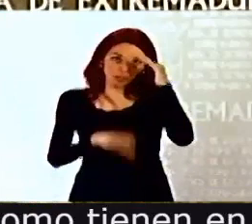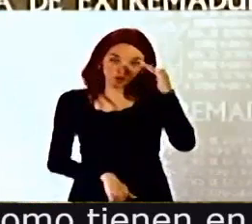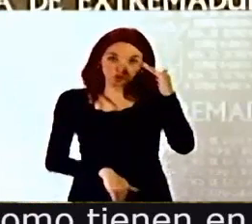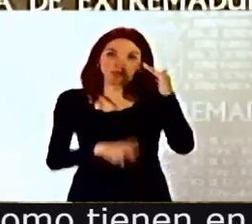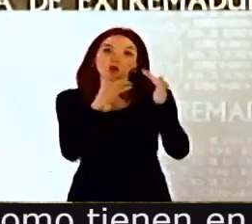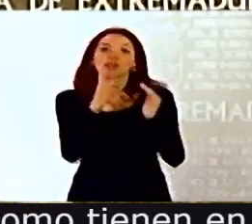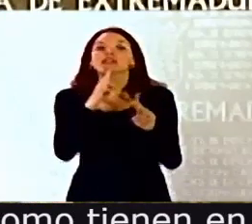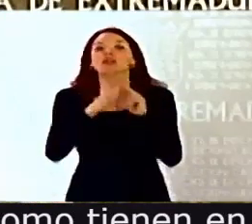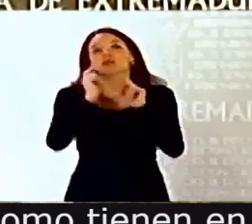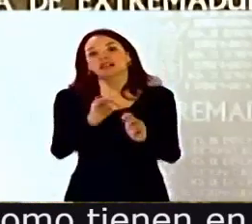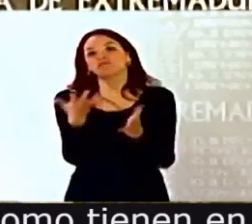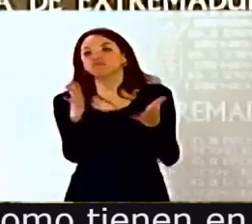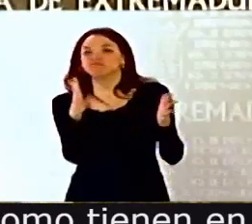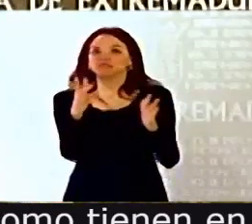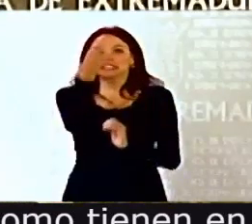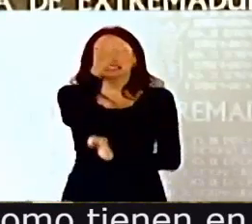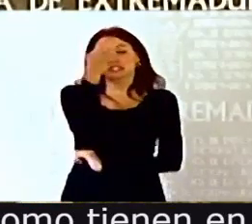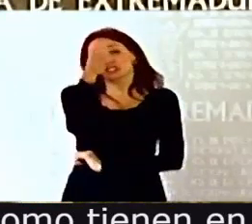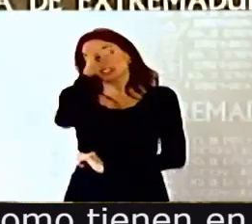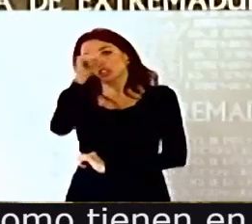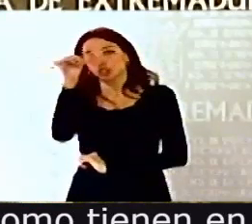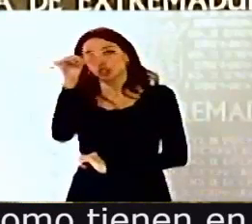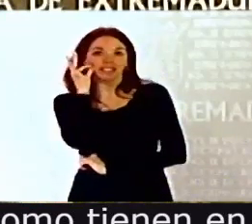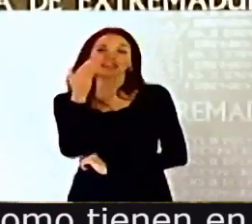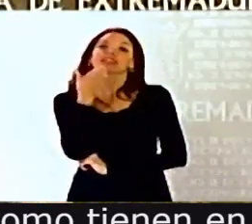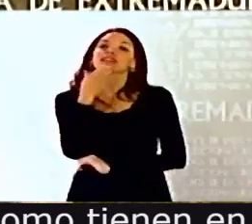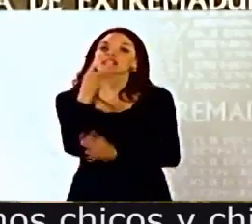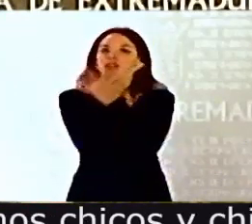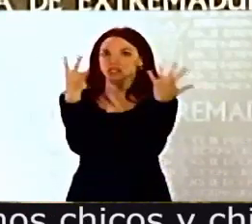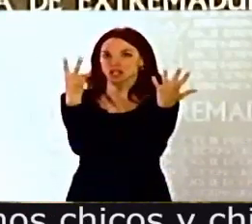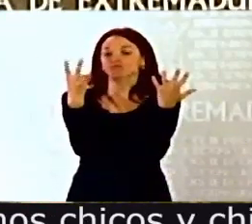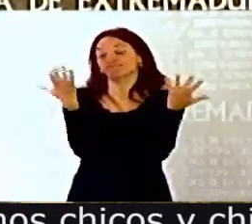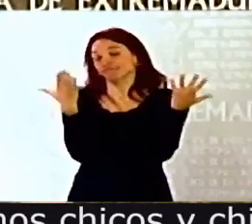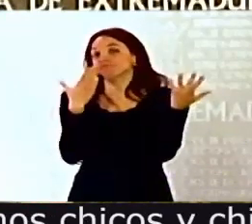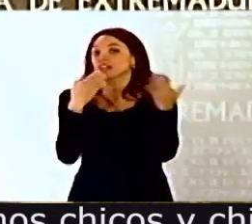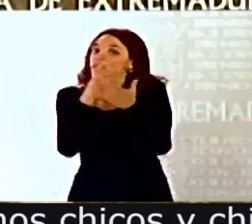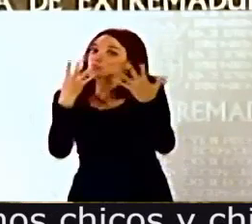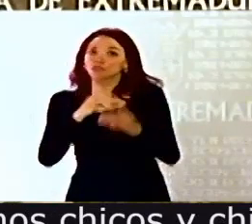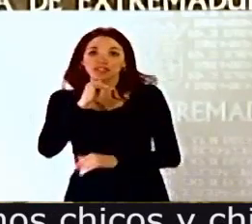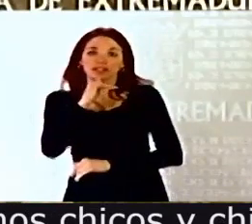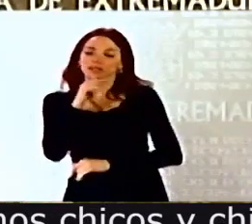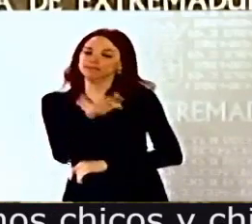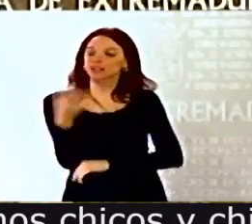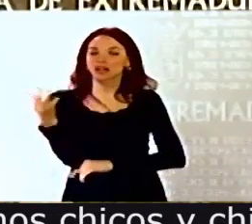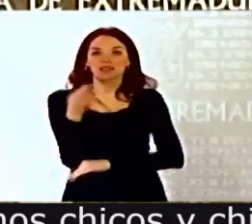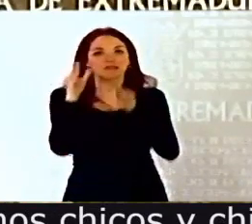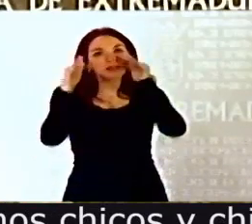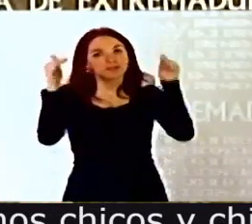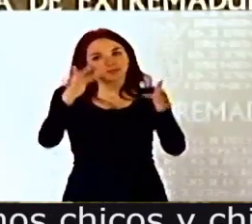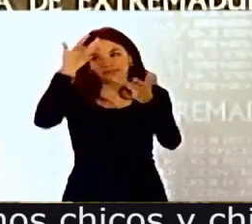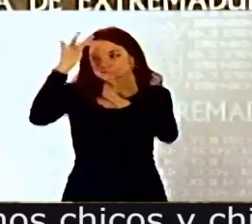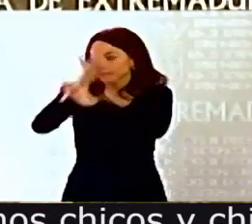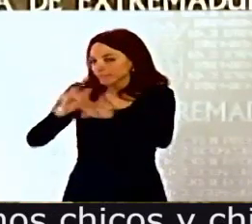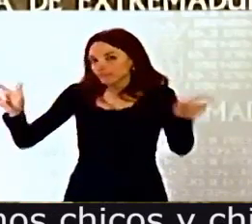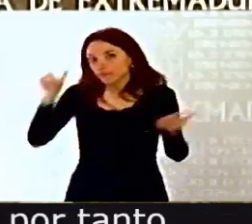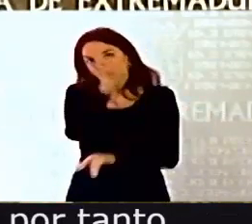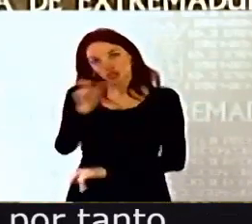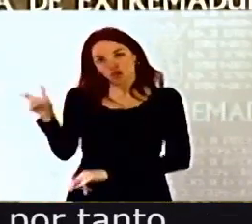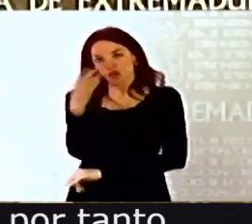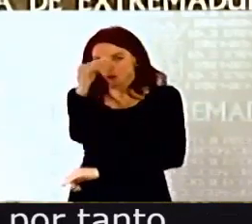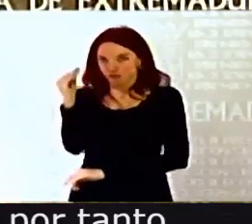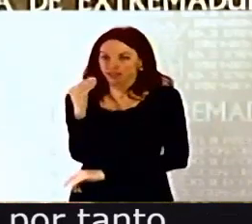chicos y chicas de 17 años, pero son menores de edad que por tanto necesitamos incidir en esa concienciación de la gente